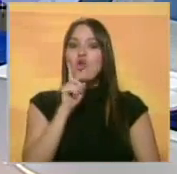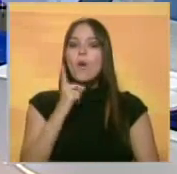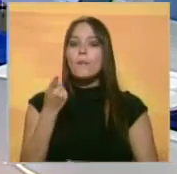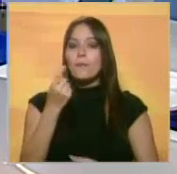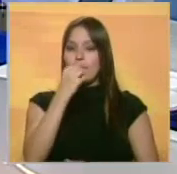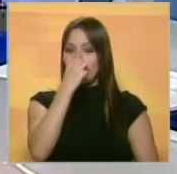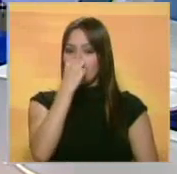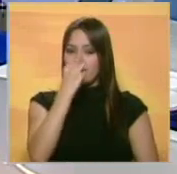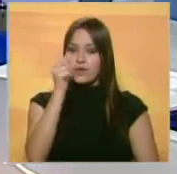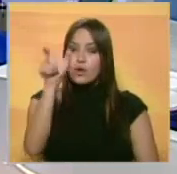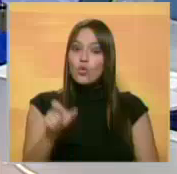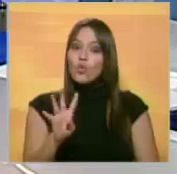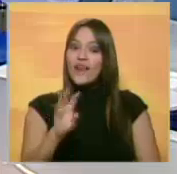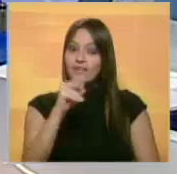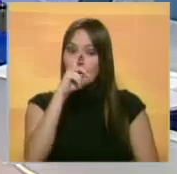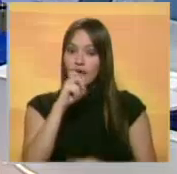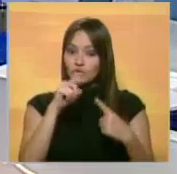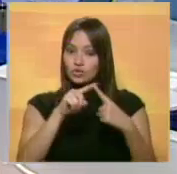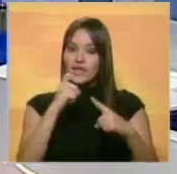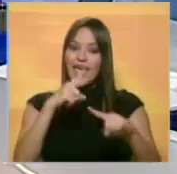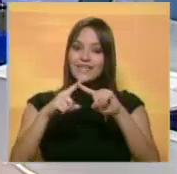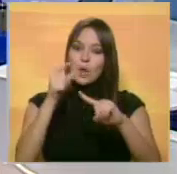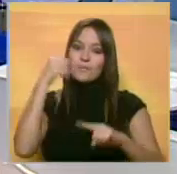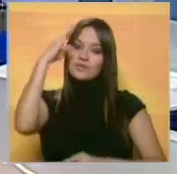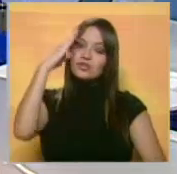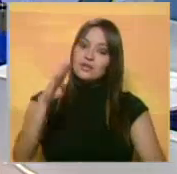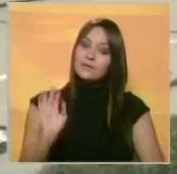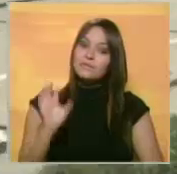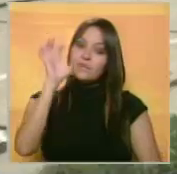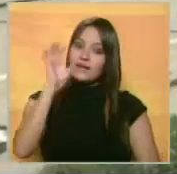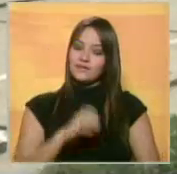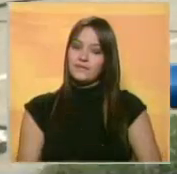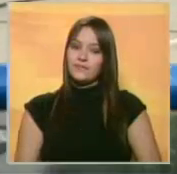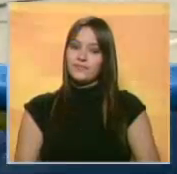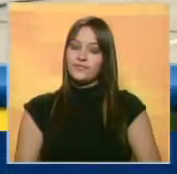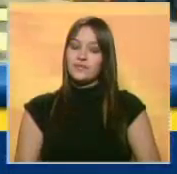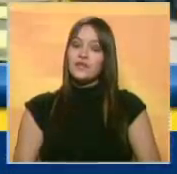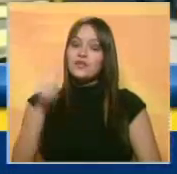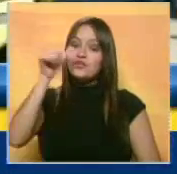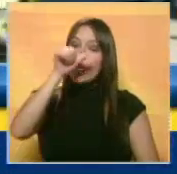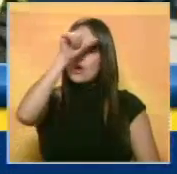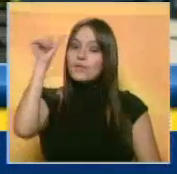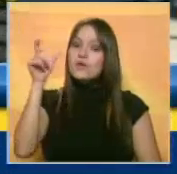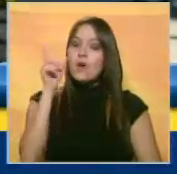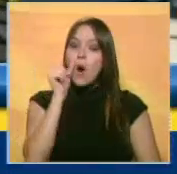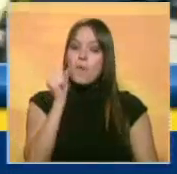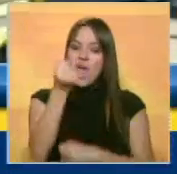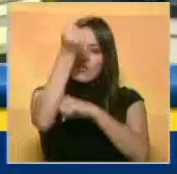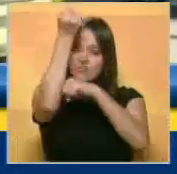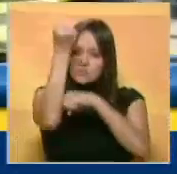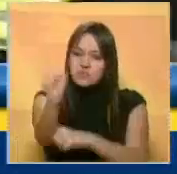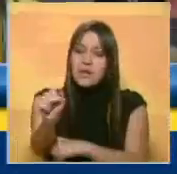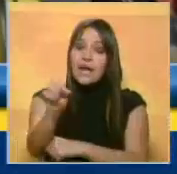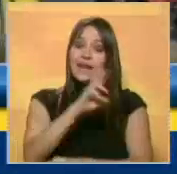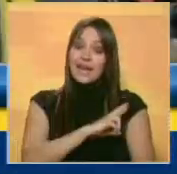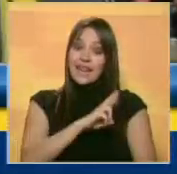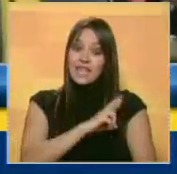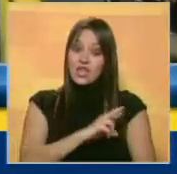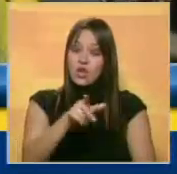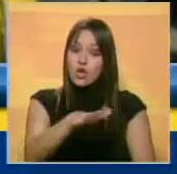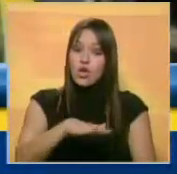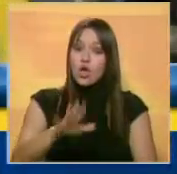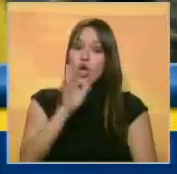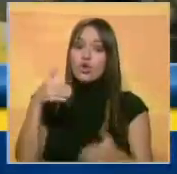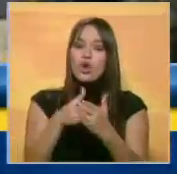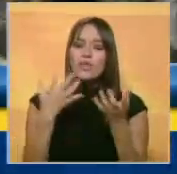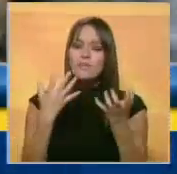page de 40 años ex Soldado del ejército de ese país el domingo el agresor irrumpió en la sede religiosa y disparó